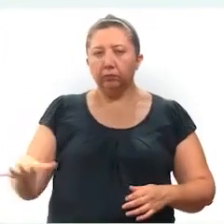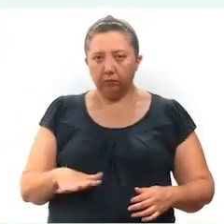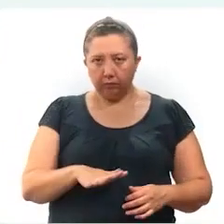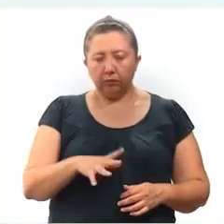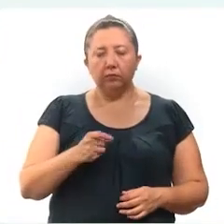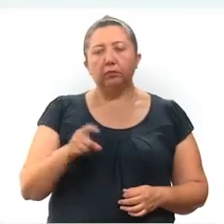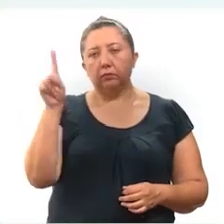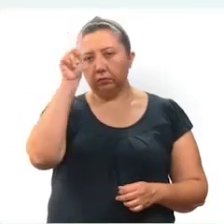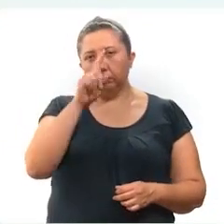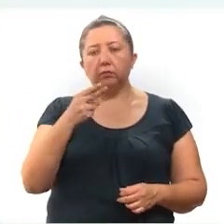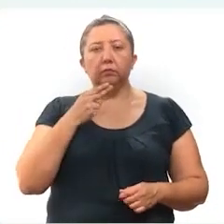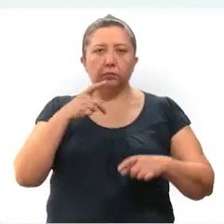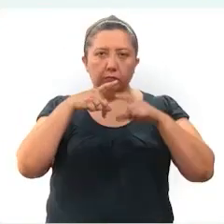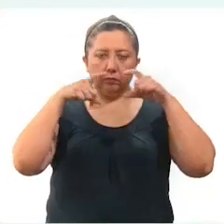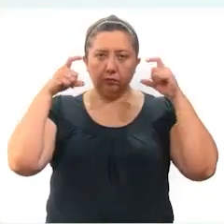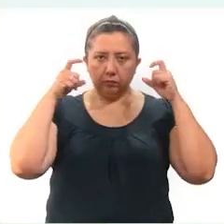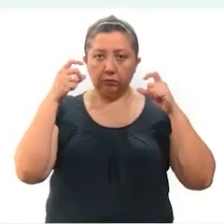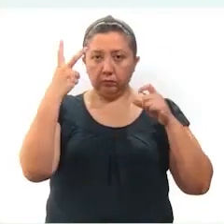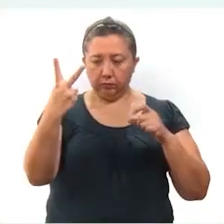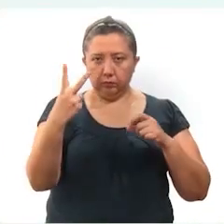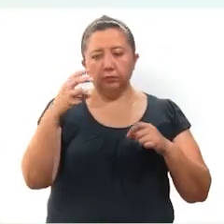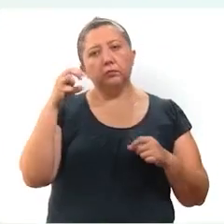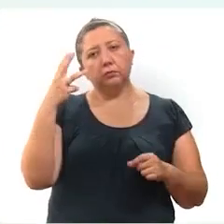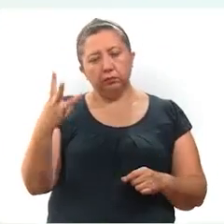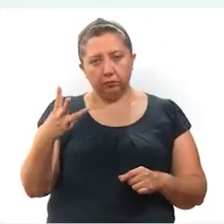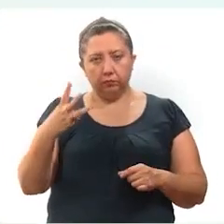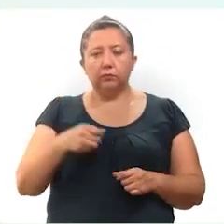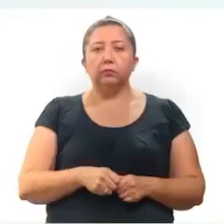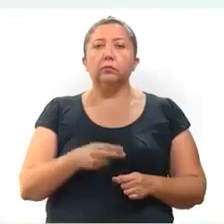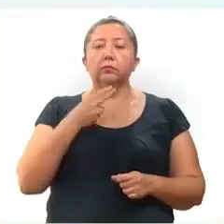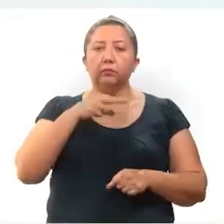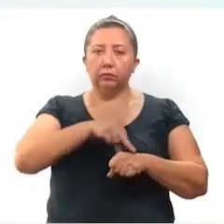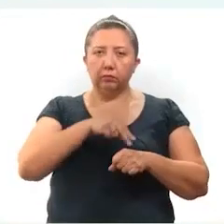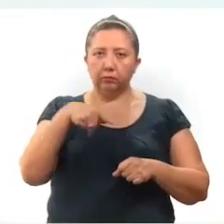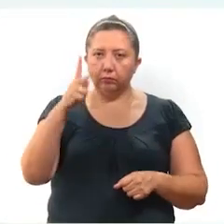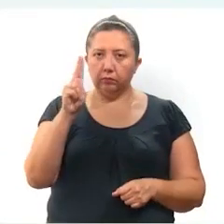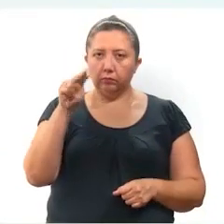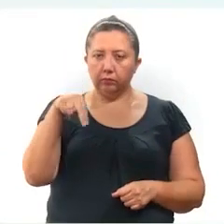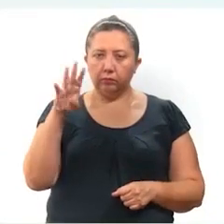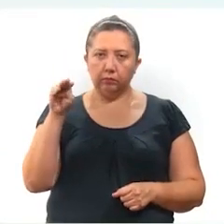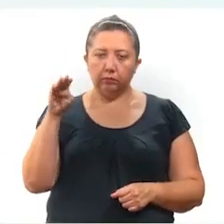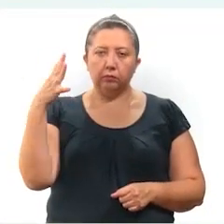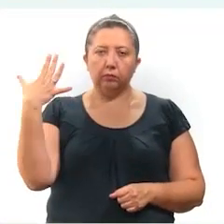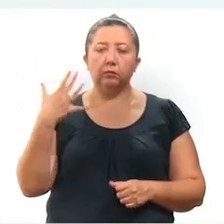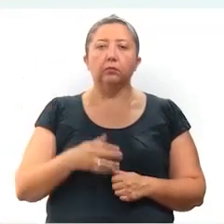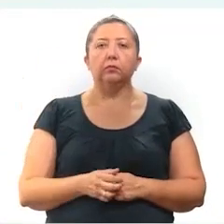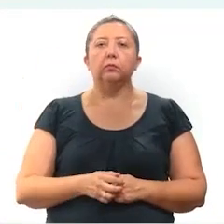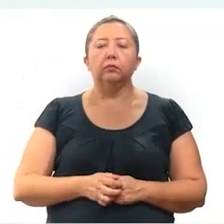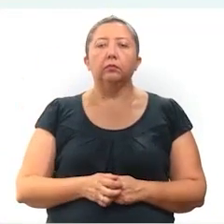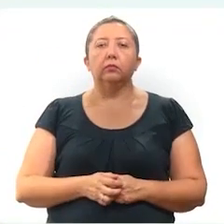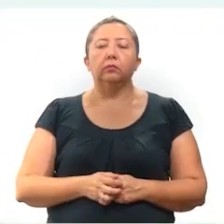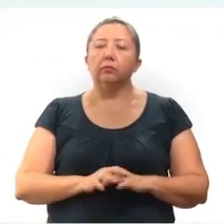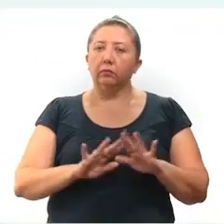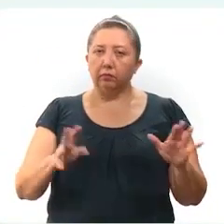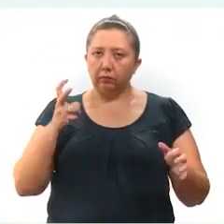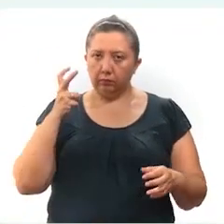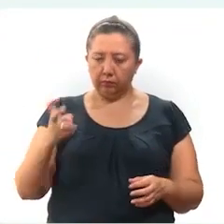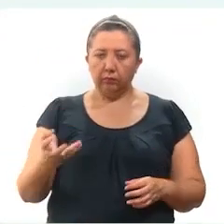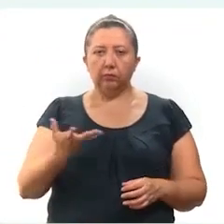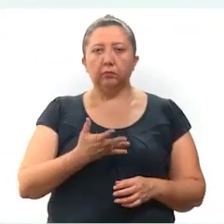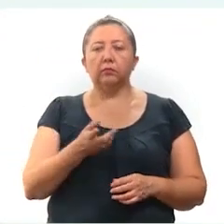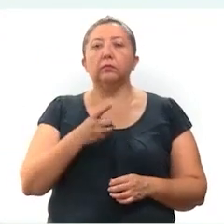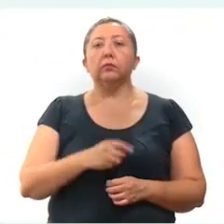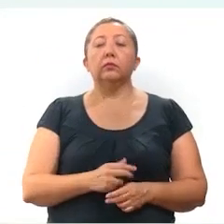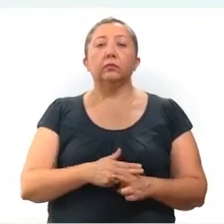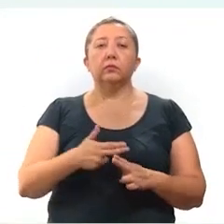todos, se sugiere el uso de cubrebocas de 2 capas, tricapa o de uso grado médico como es el KN95, ya que estos tienen